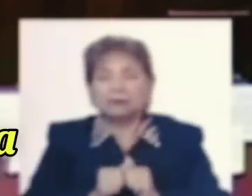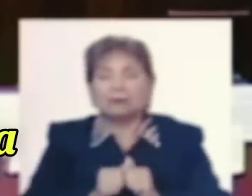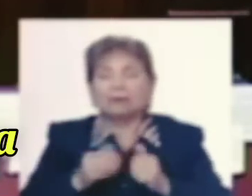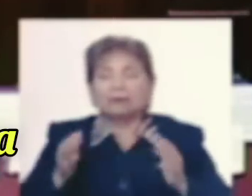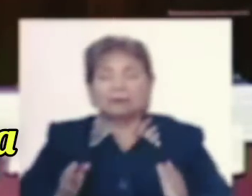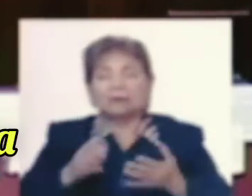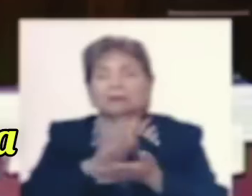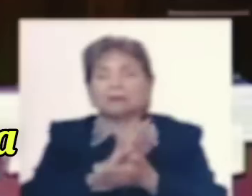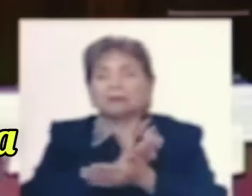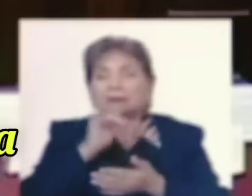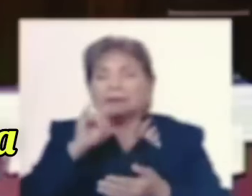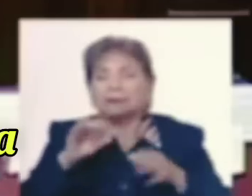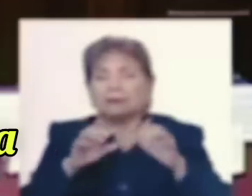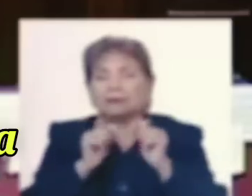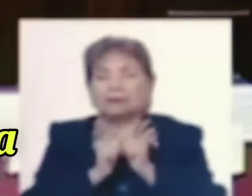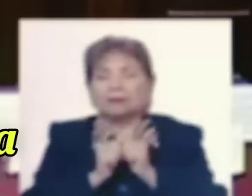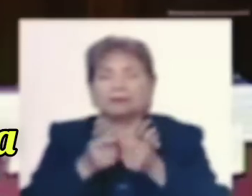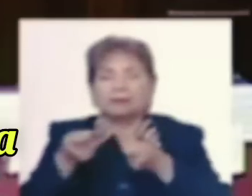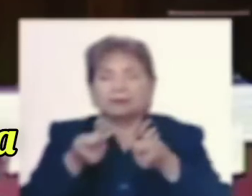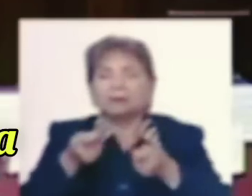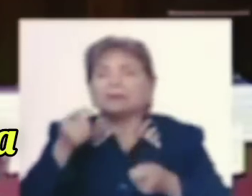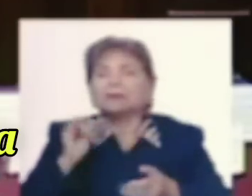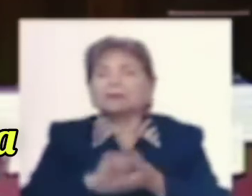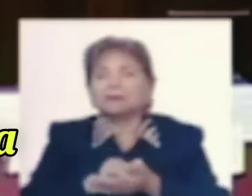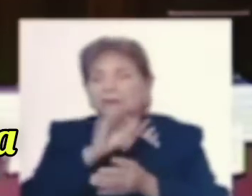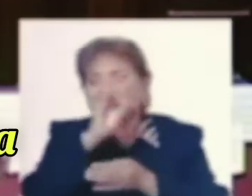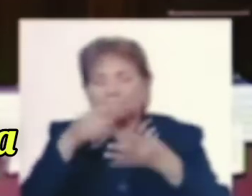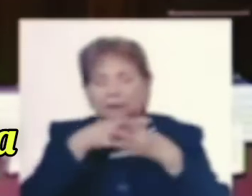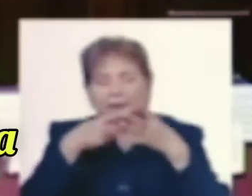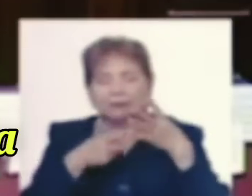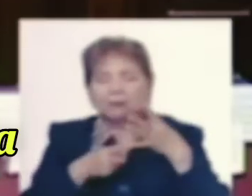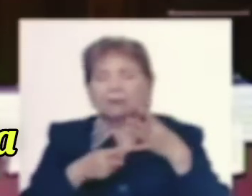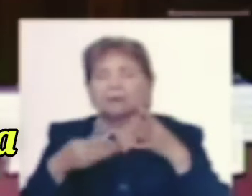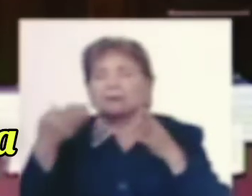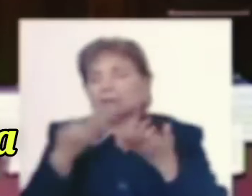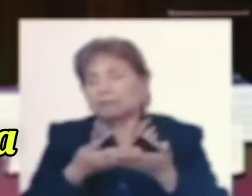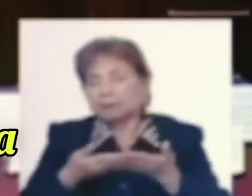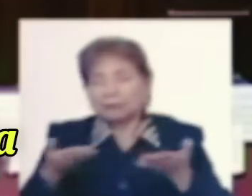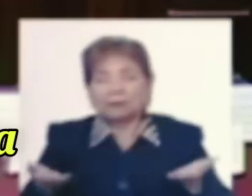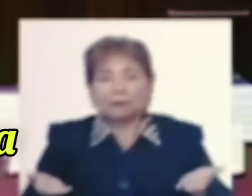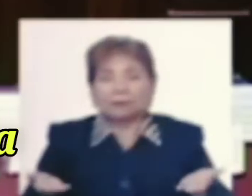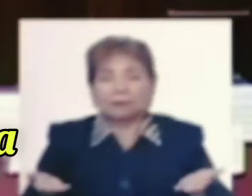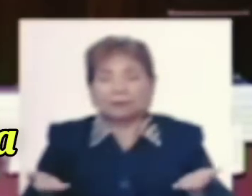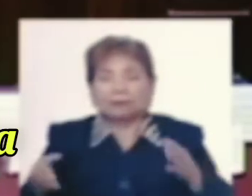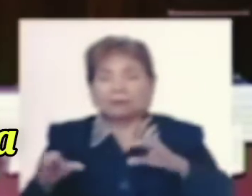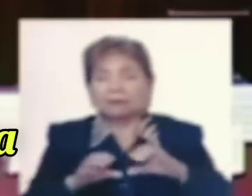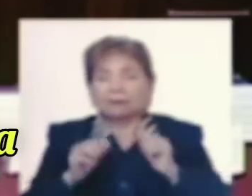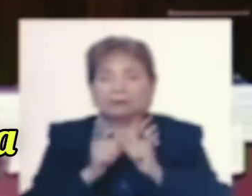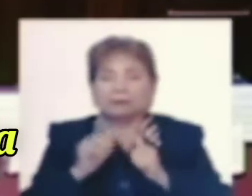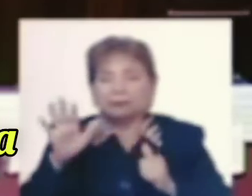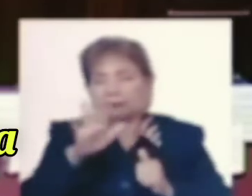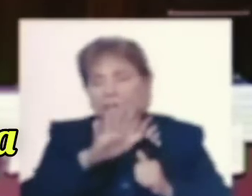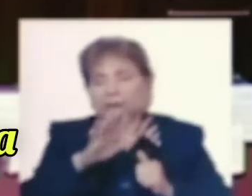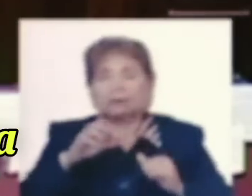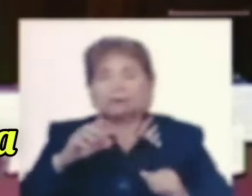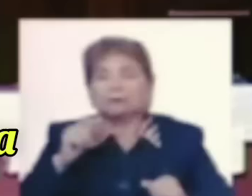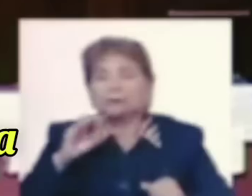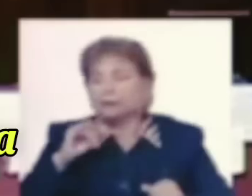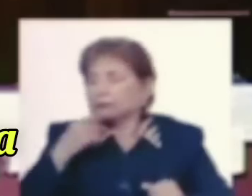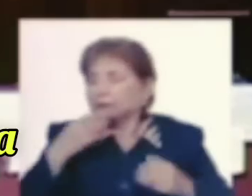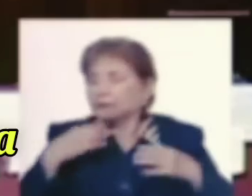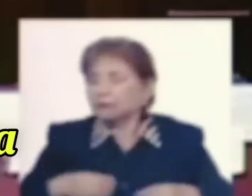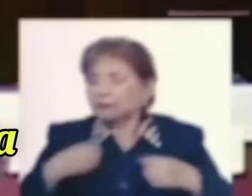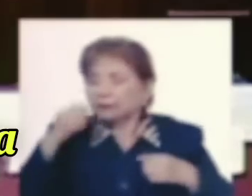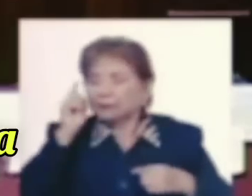de obtención personal y para realizar gestiones de índole personal. En ninguno de estos requisitos se enmarca el accionar de su patrocinado, señor abogado.